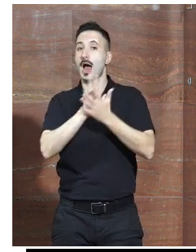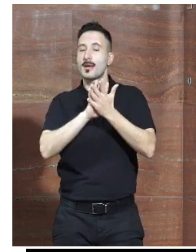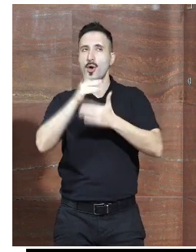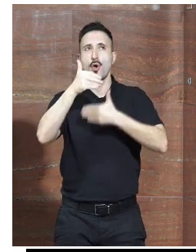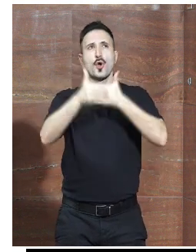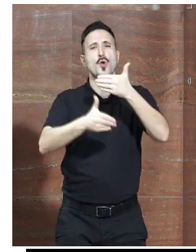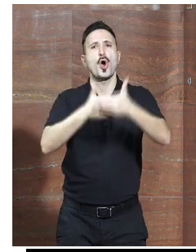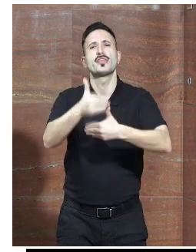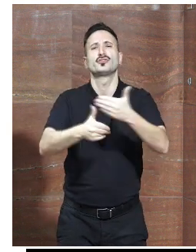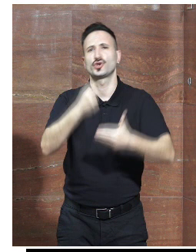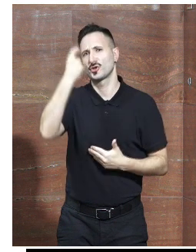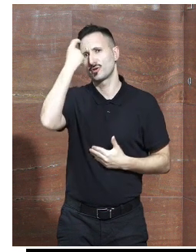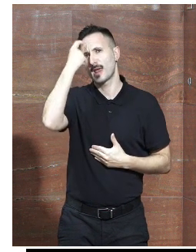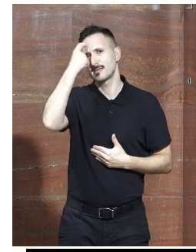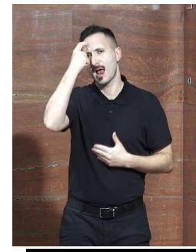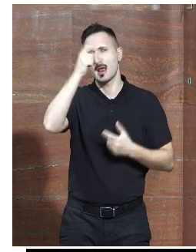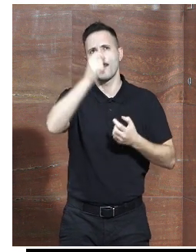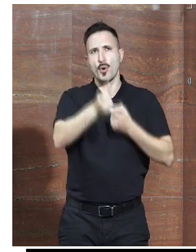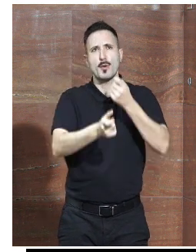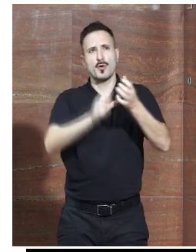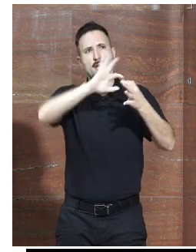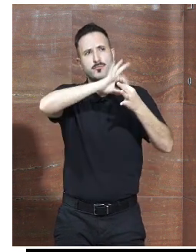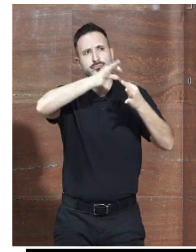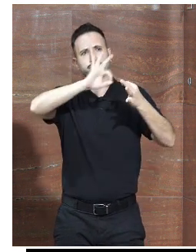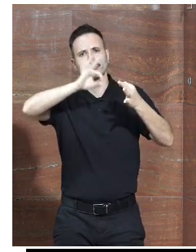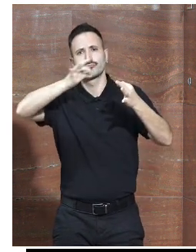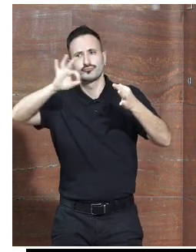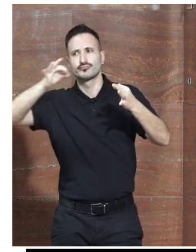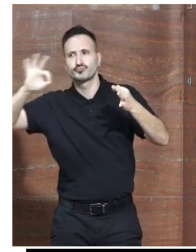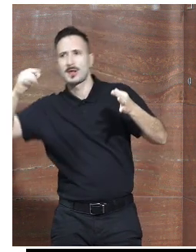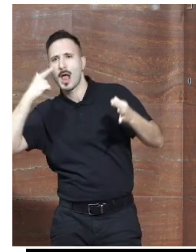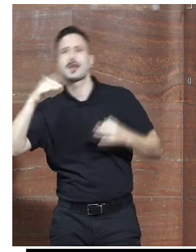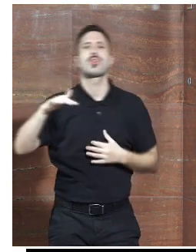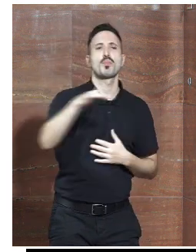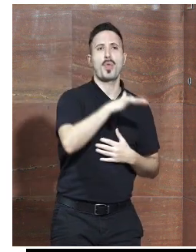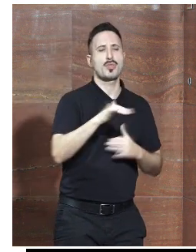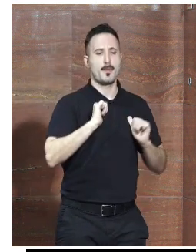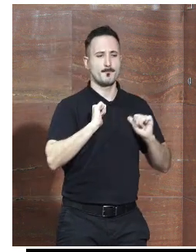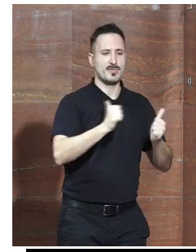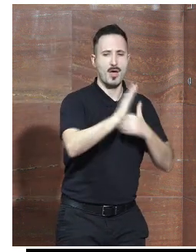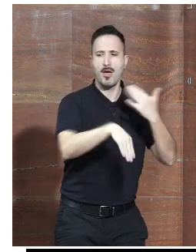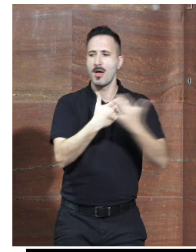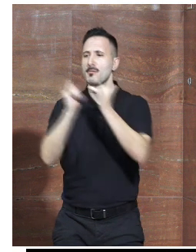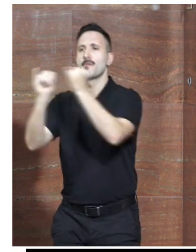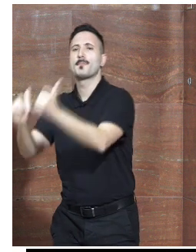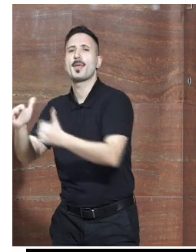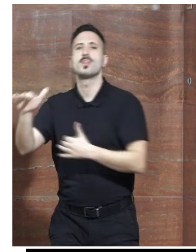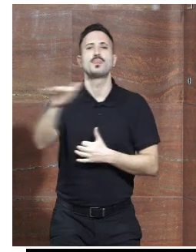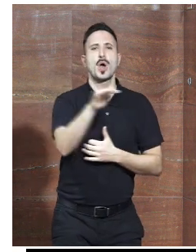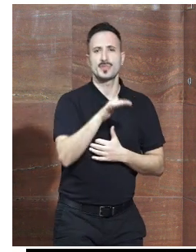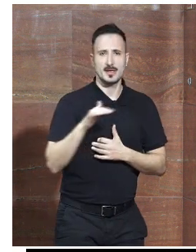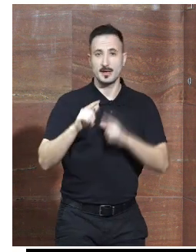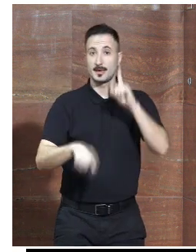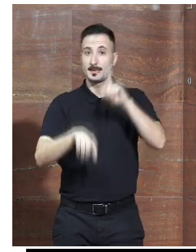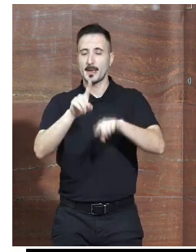mentales que vamos concatenando, ¿no? Para poder entender dónde nos encontramos y hacia dónde nos dirigimos, varía en función de